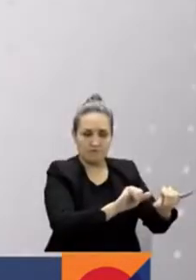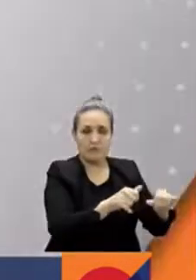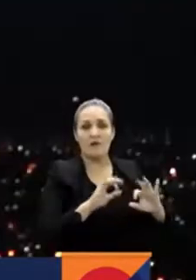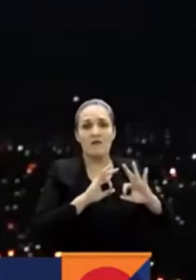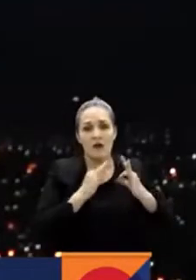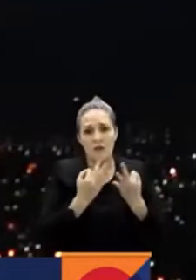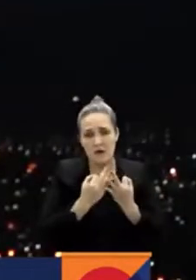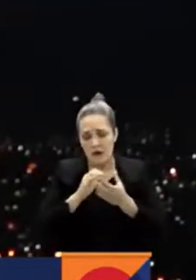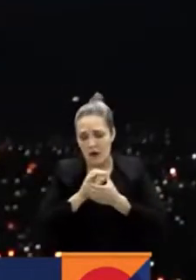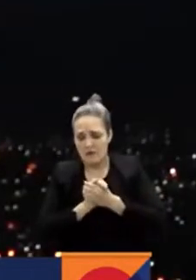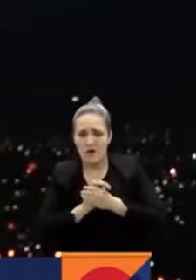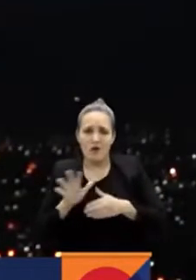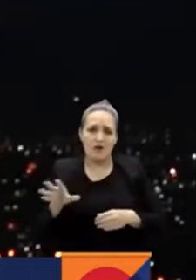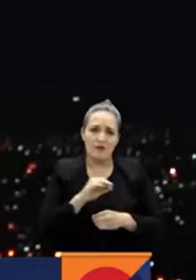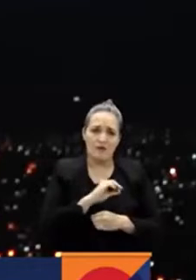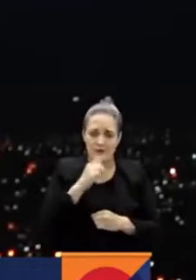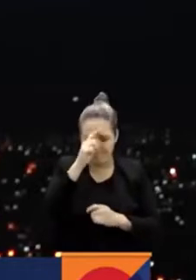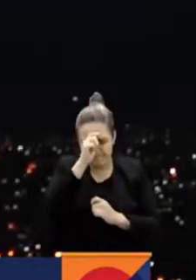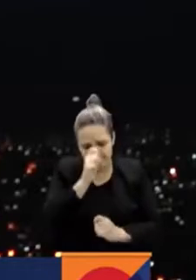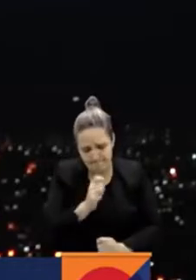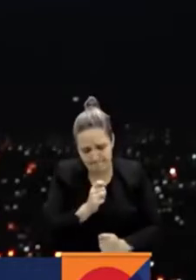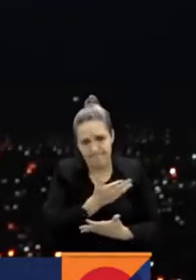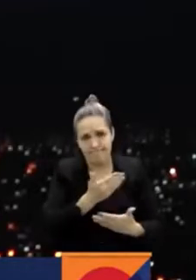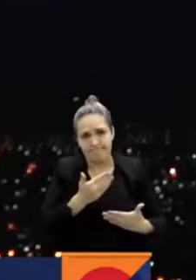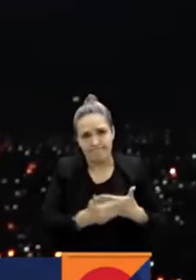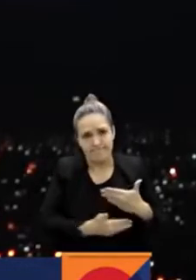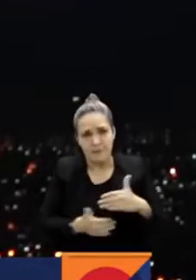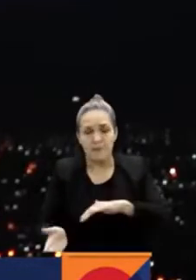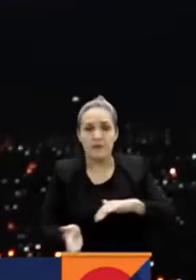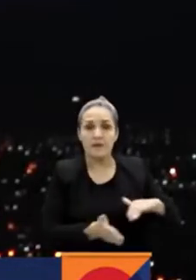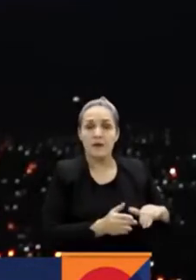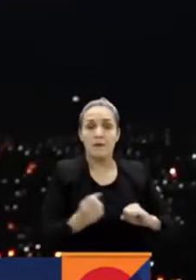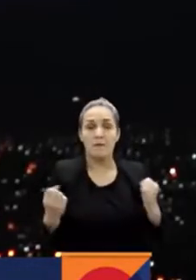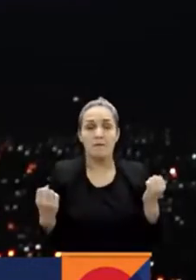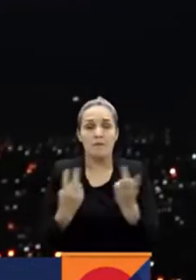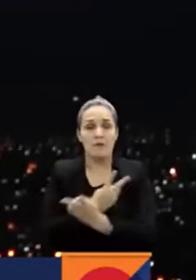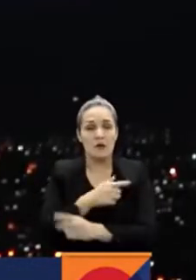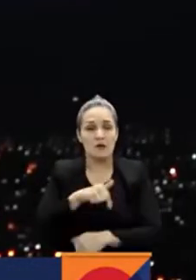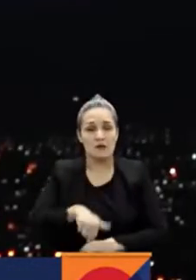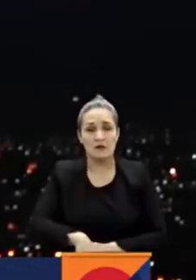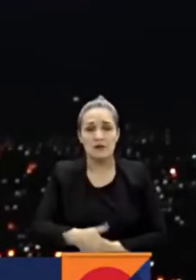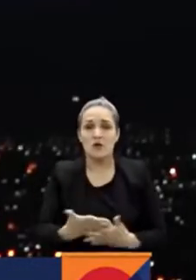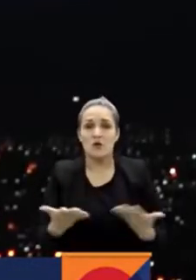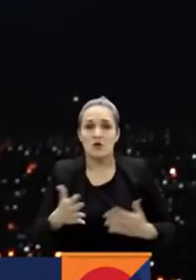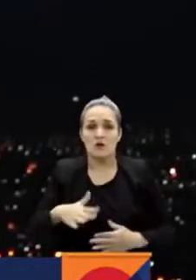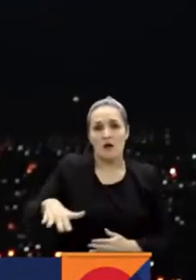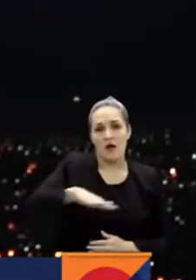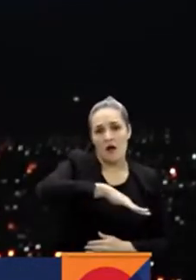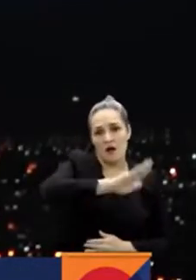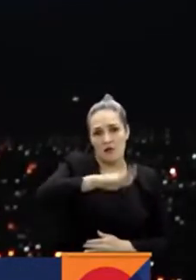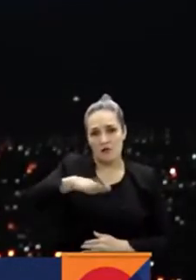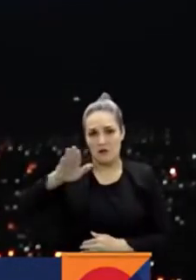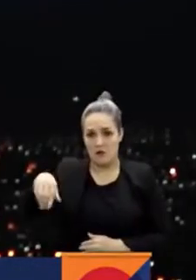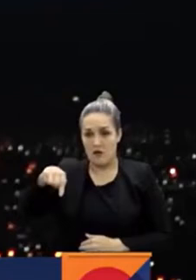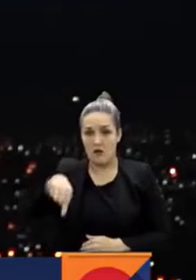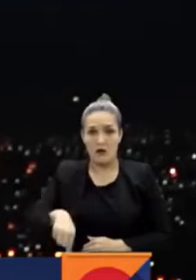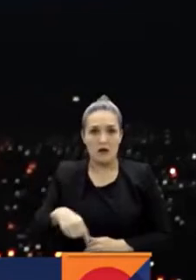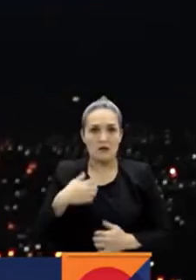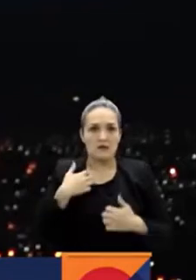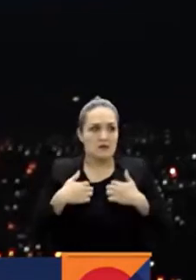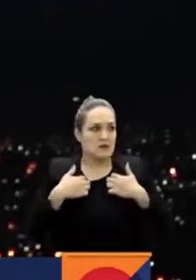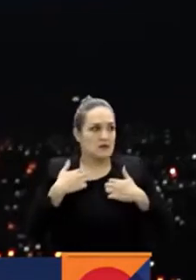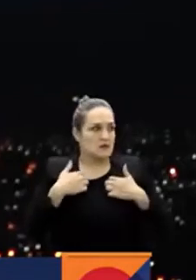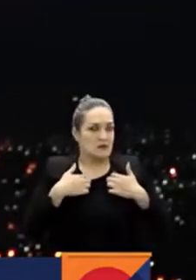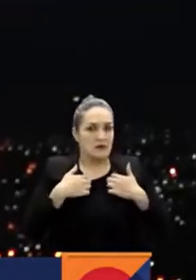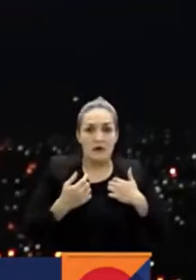homenajes. La violencia en el Bagre, Antioquia, mantiene en vilo a la población civil. En las últimas horas fue hallada la cabeza de